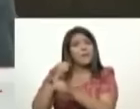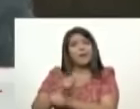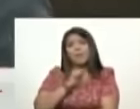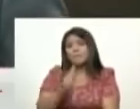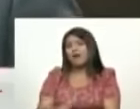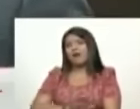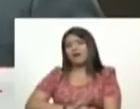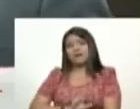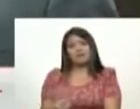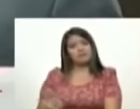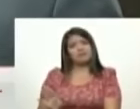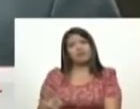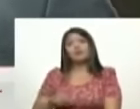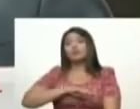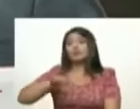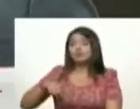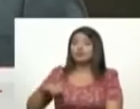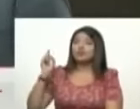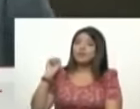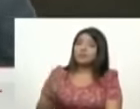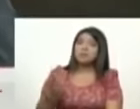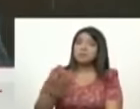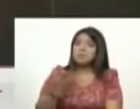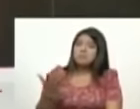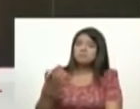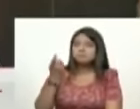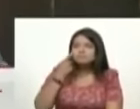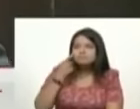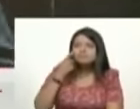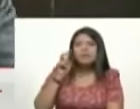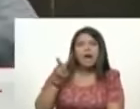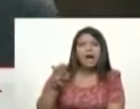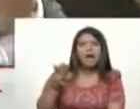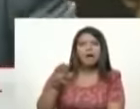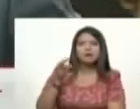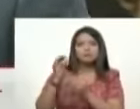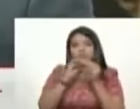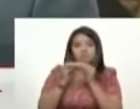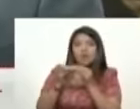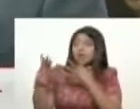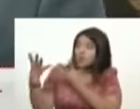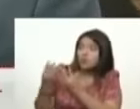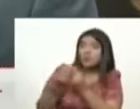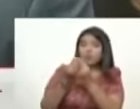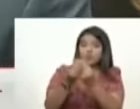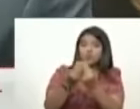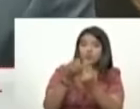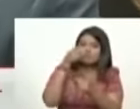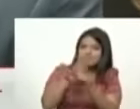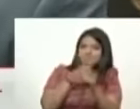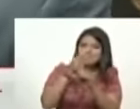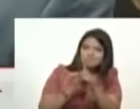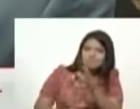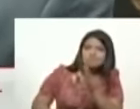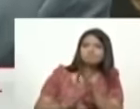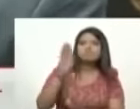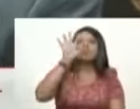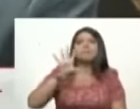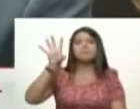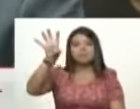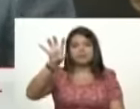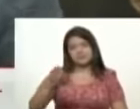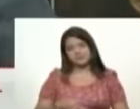que nosotros debemos más bien percatarnos de eso y juntos echar este país hacia